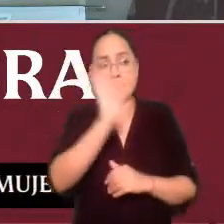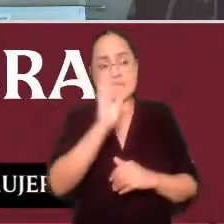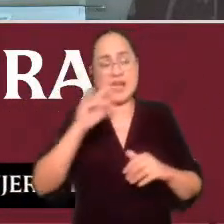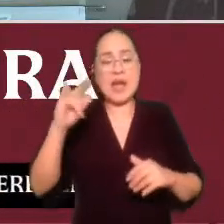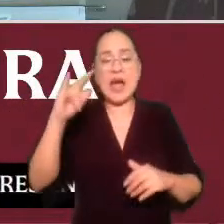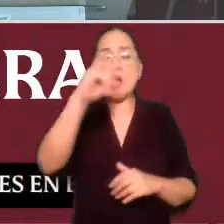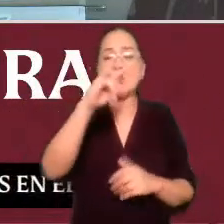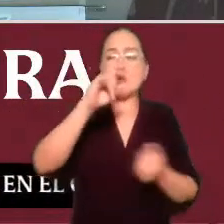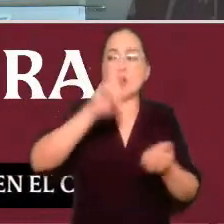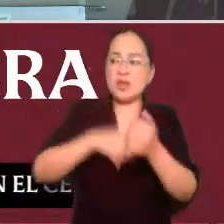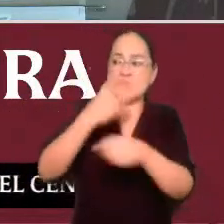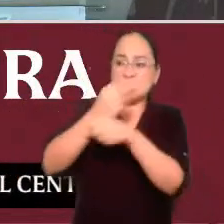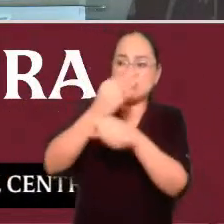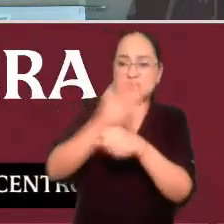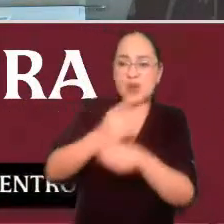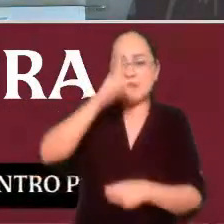acondicionamiento.